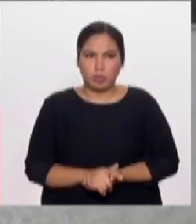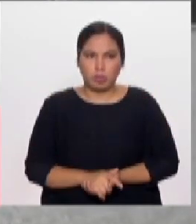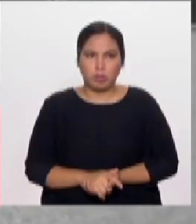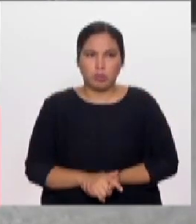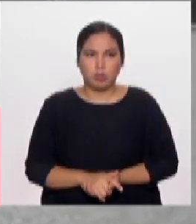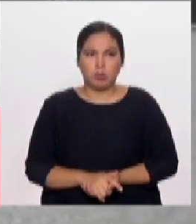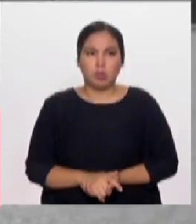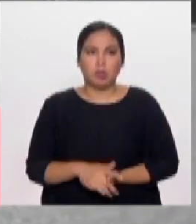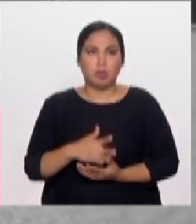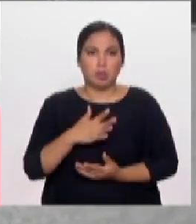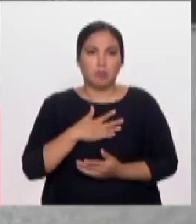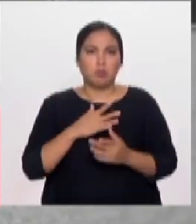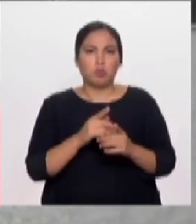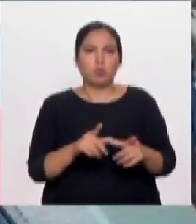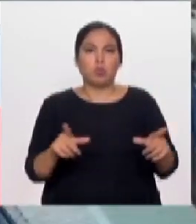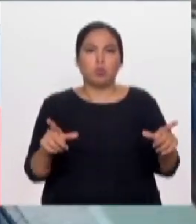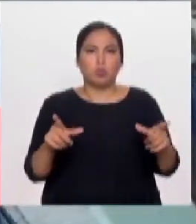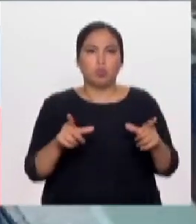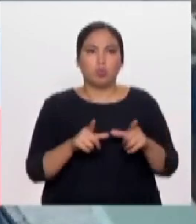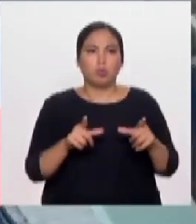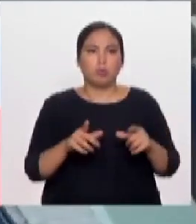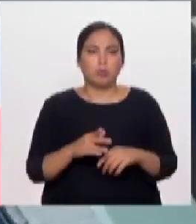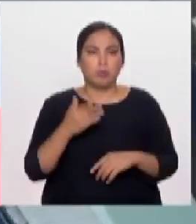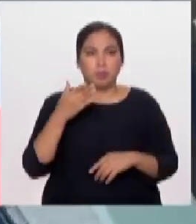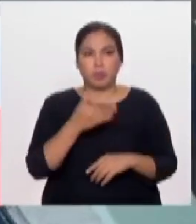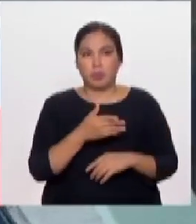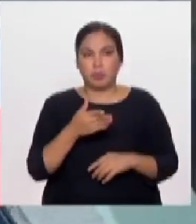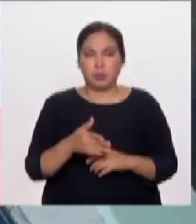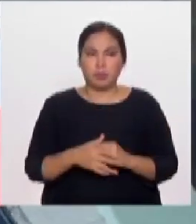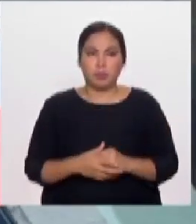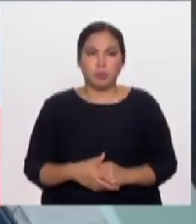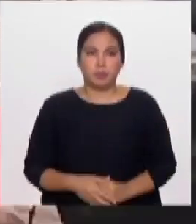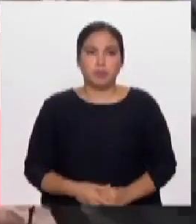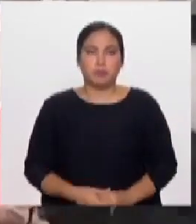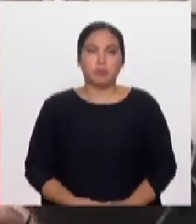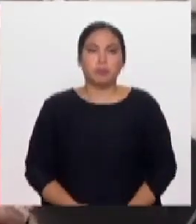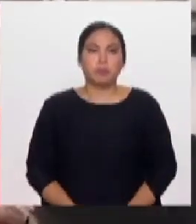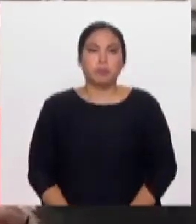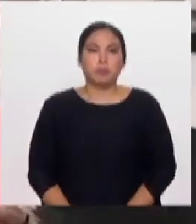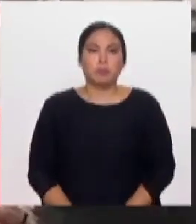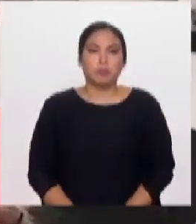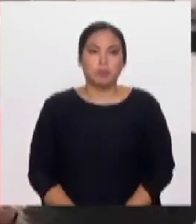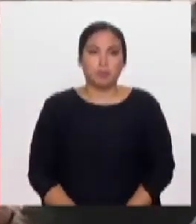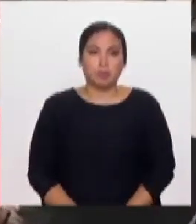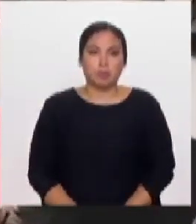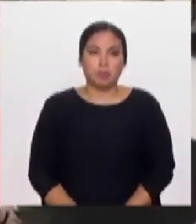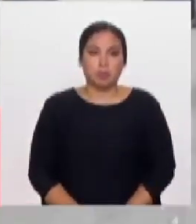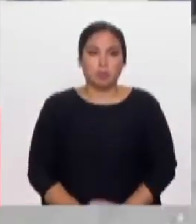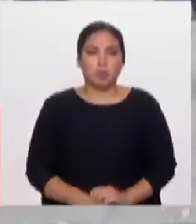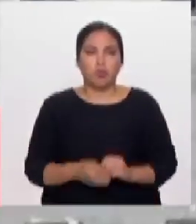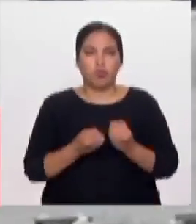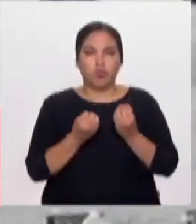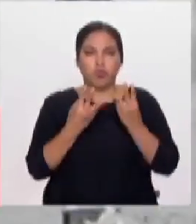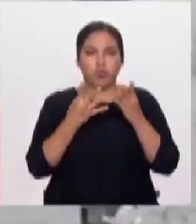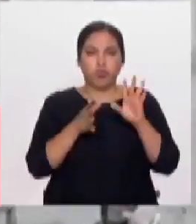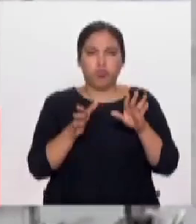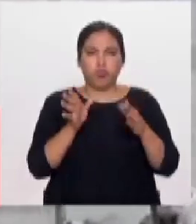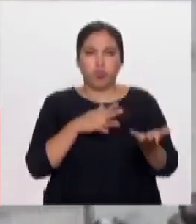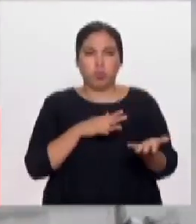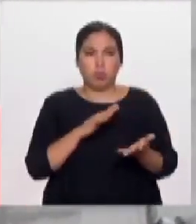de para mí, los grupos narcoterroristas. La sobrepoblación carcelaria ha detonado varias masacres, mientras los